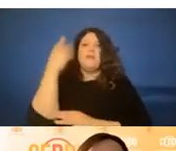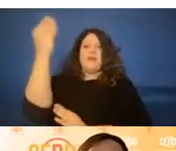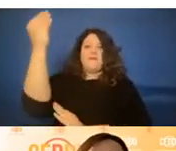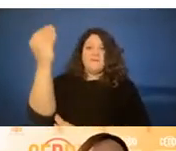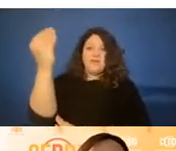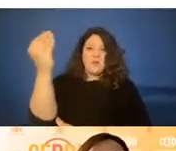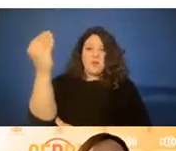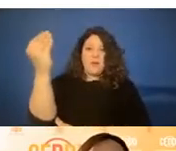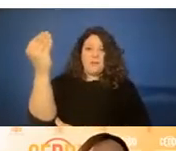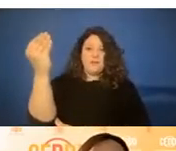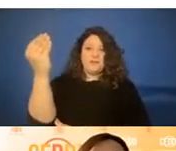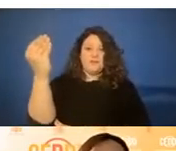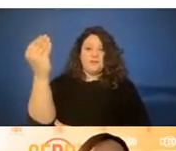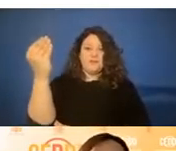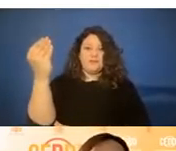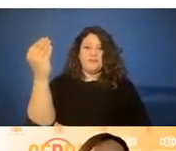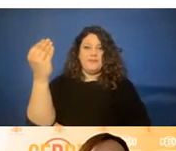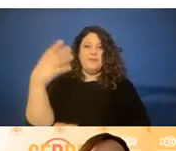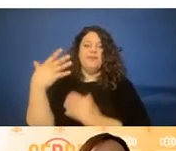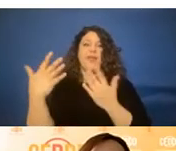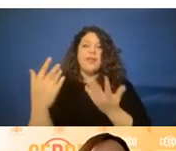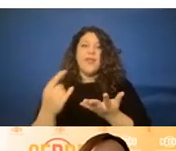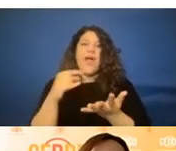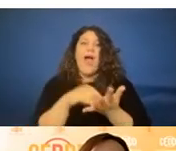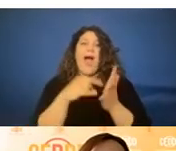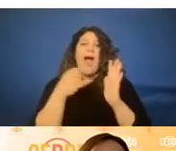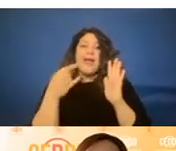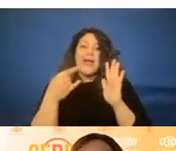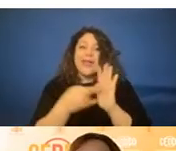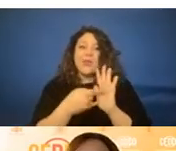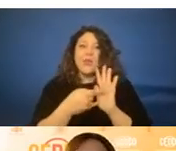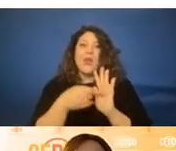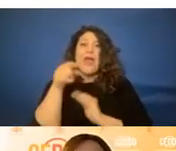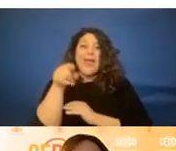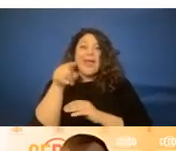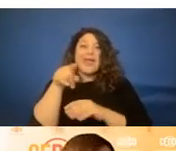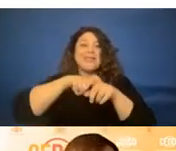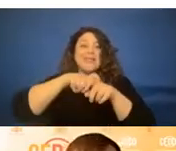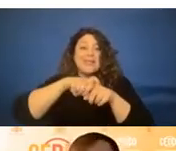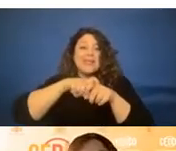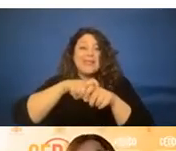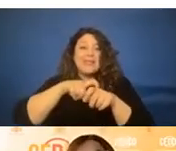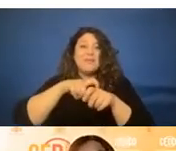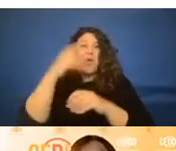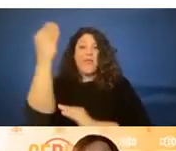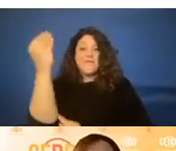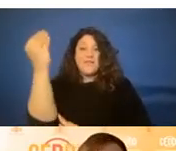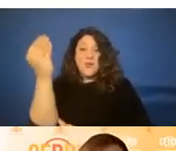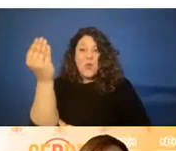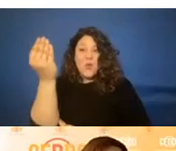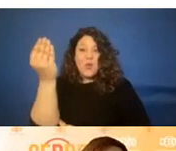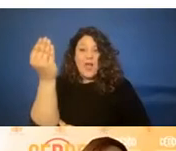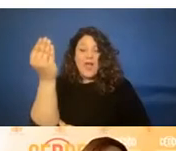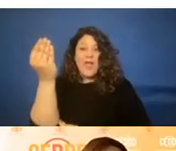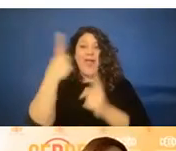arquitectura llevará incorporada estos tipos o este tipo de figuras, de